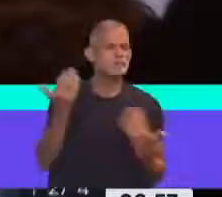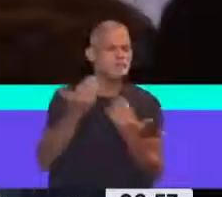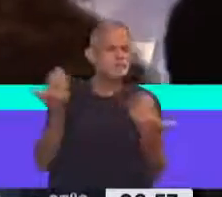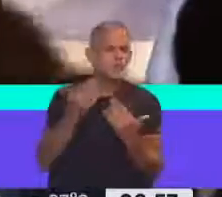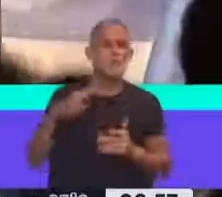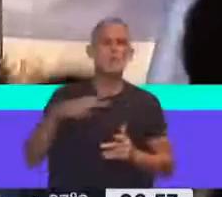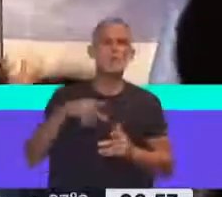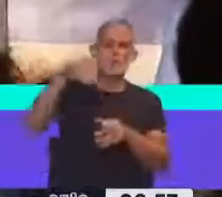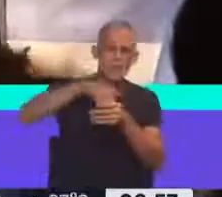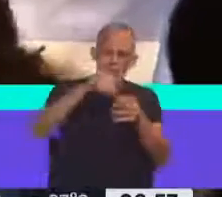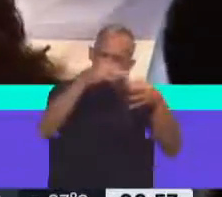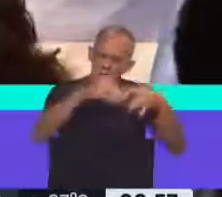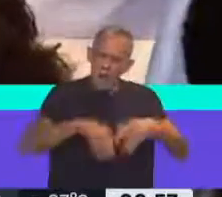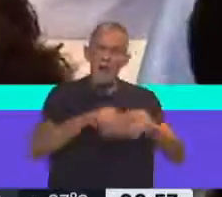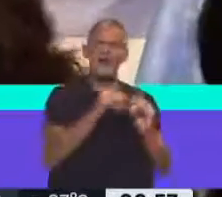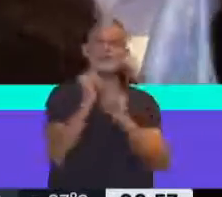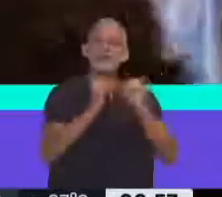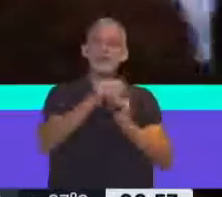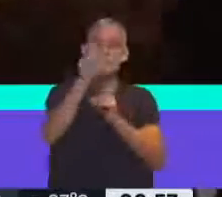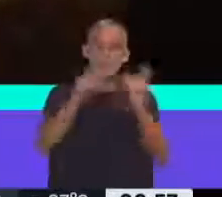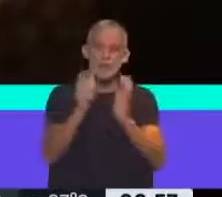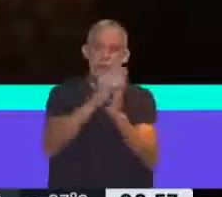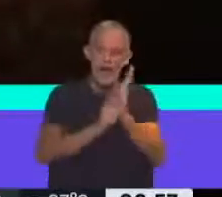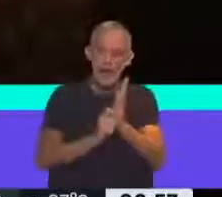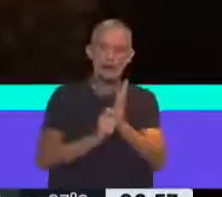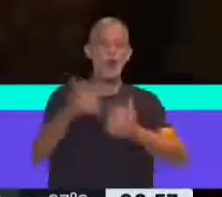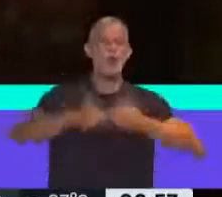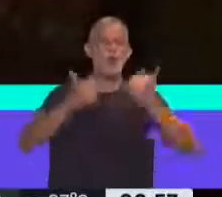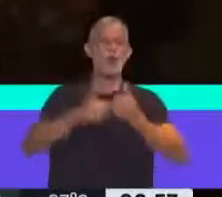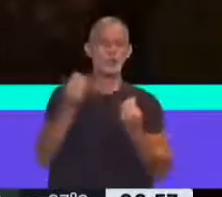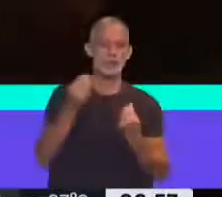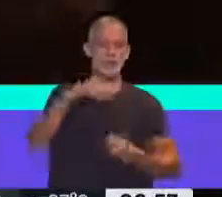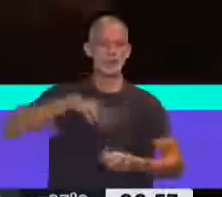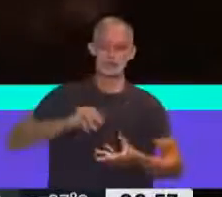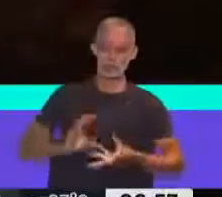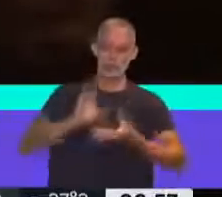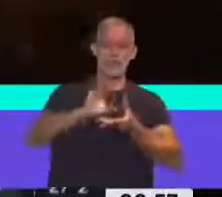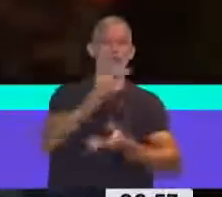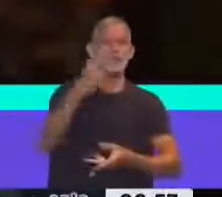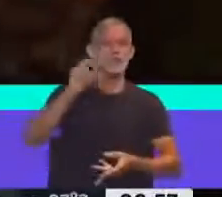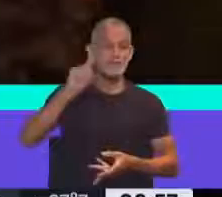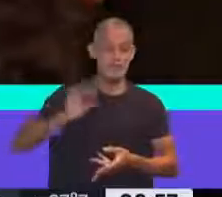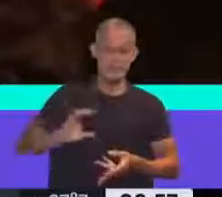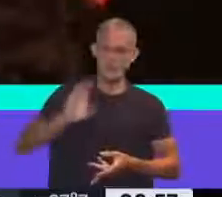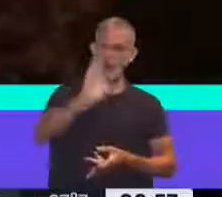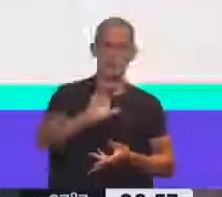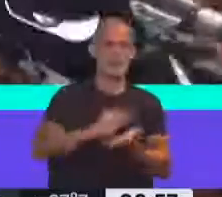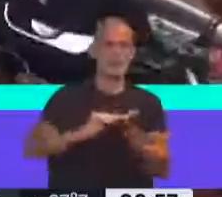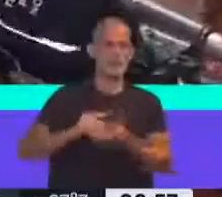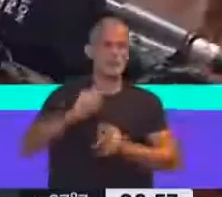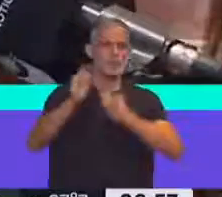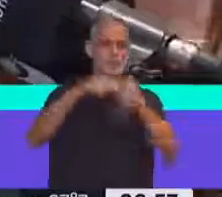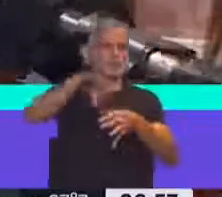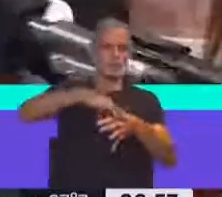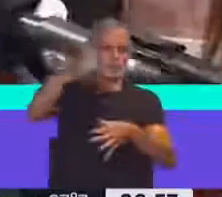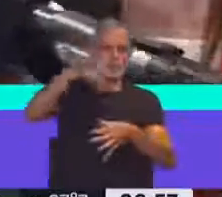de privacidad de la base de datos del concurso que inició el diputado nacional para ceder su dieta de 200.000 pesos como legislador. El